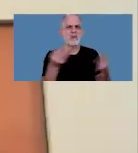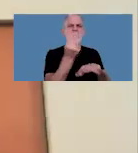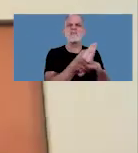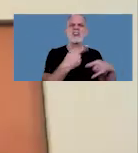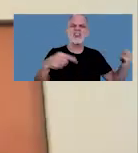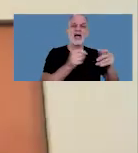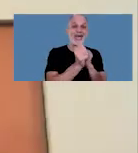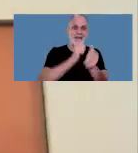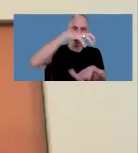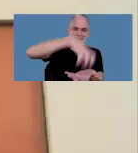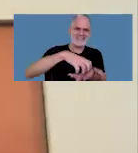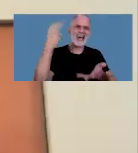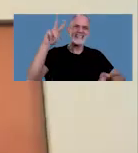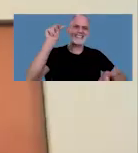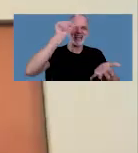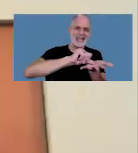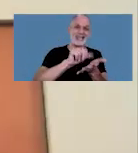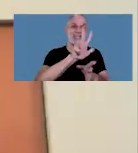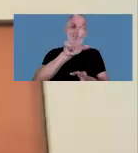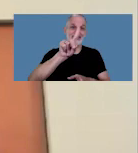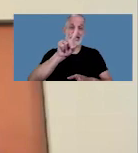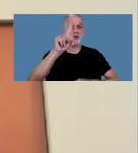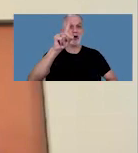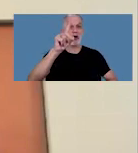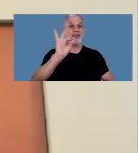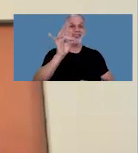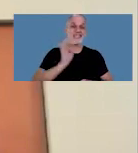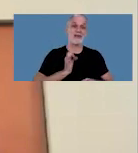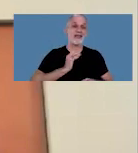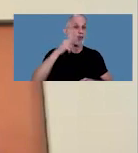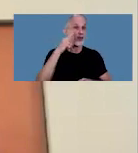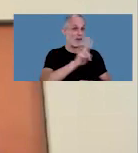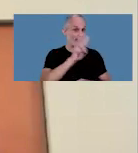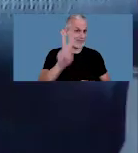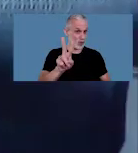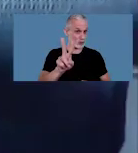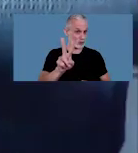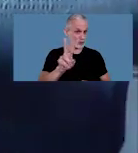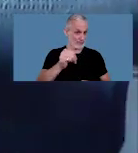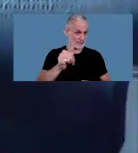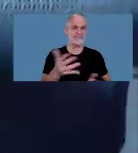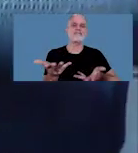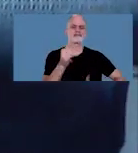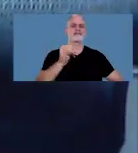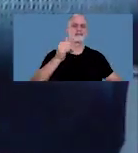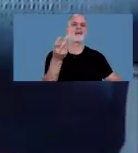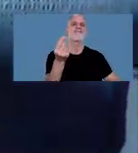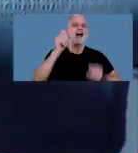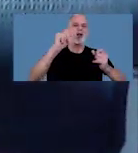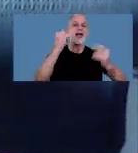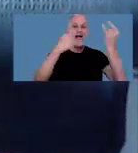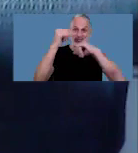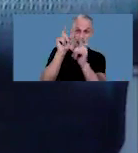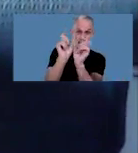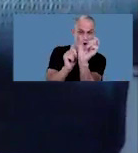empresas extranjeras al 31 de diciembre 2022? Y los tenés que evaluar al valor de la acción al 31